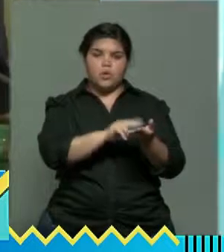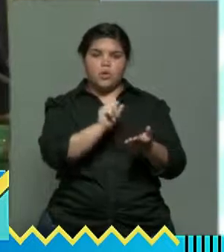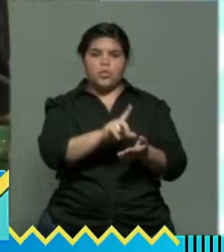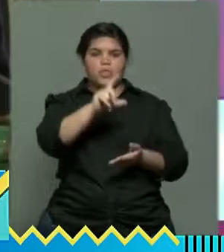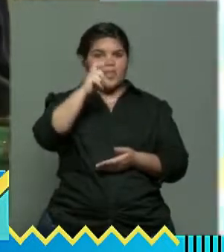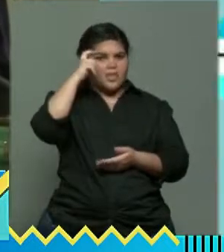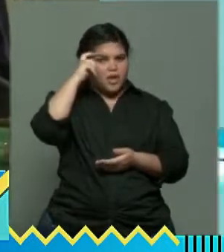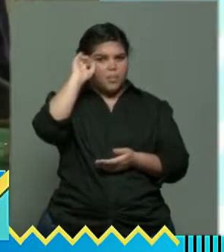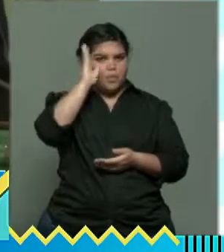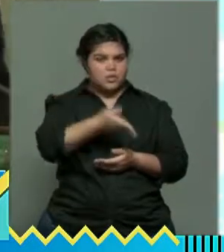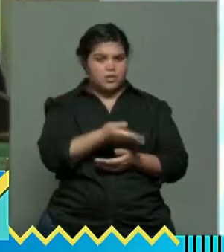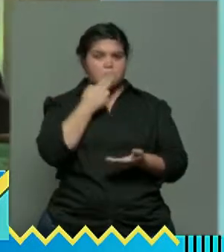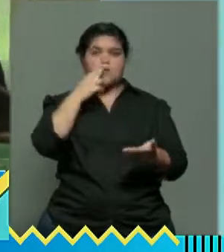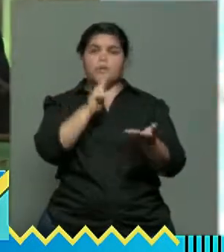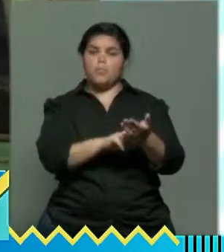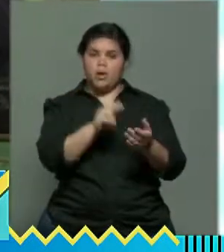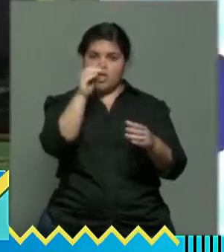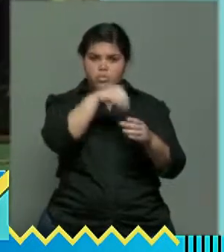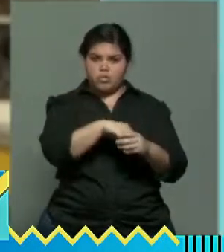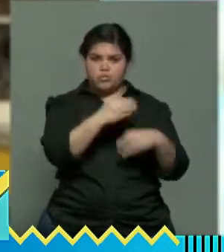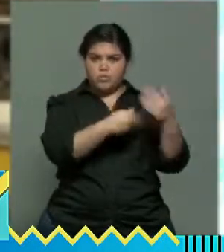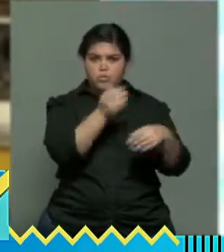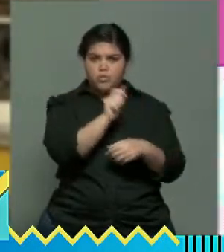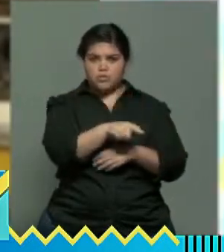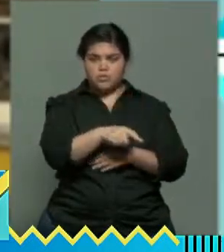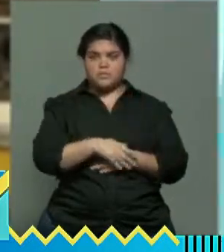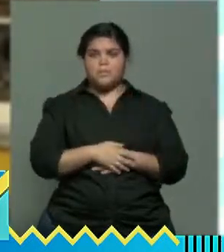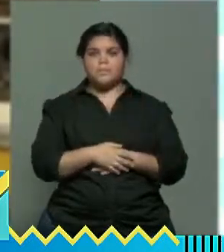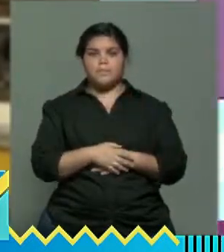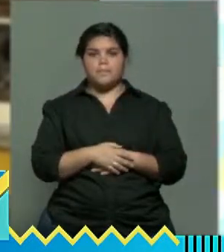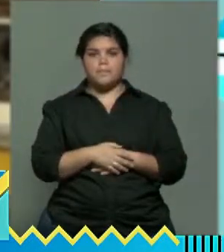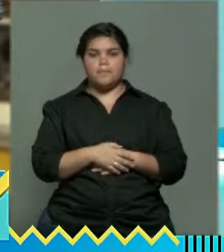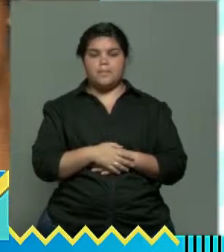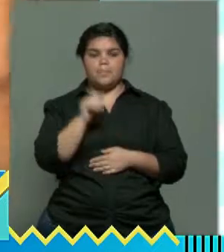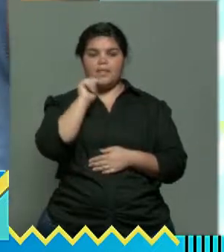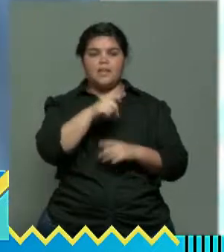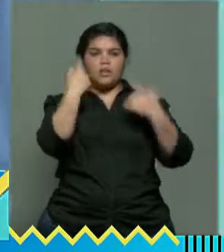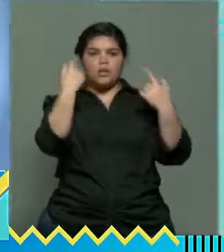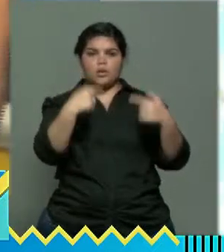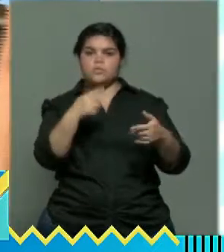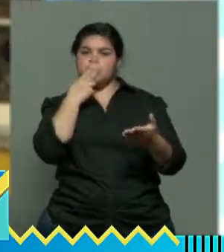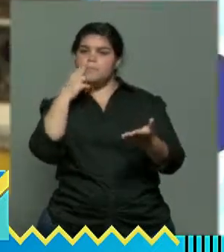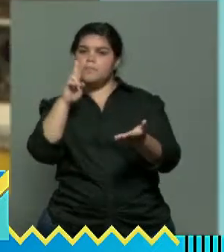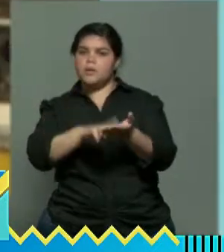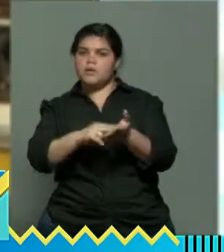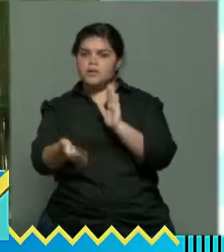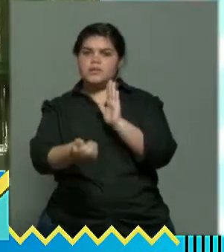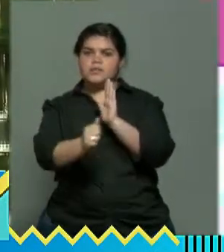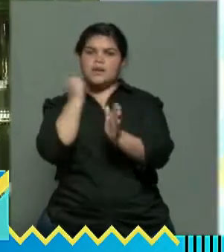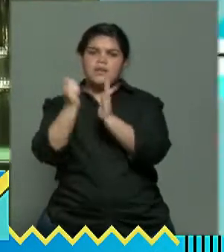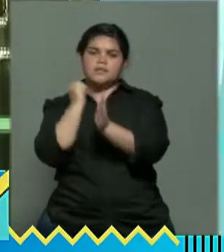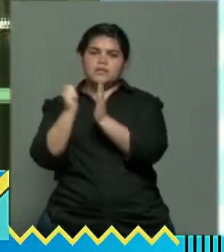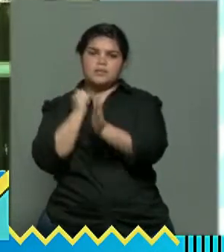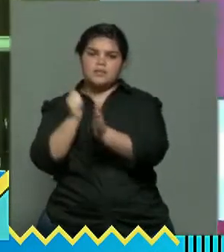10% de impuestos internos, le estamos eliminando todos los impuestos a las